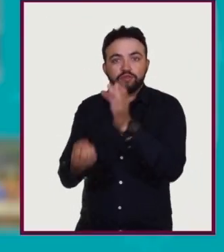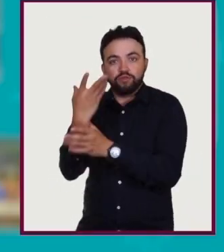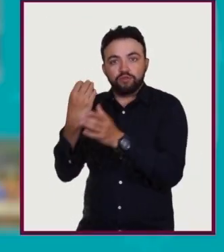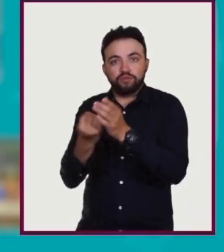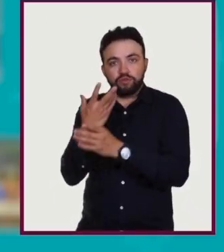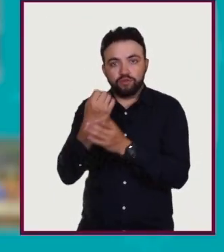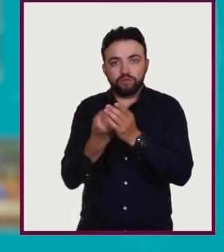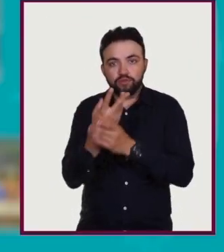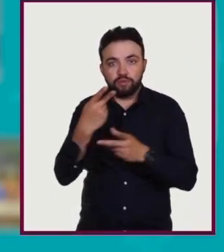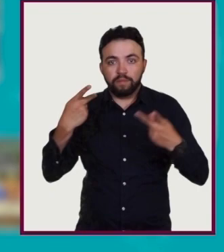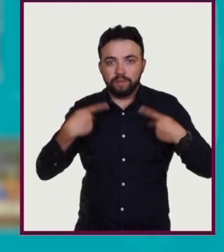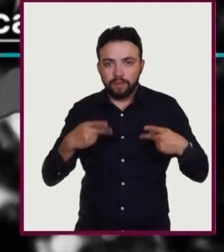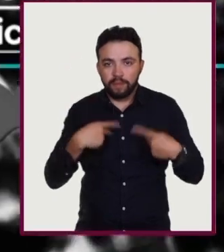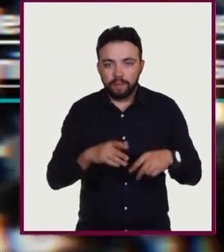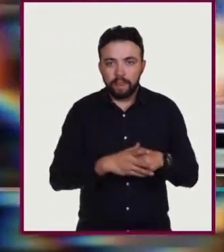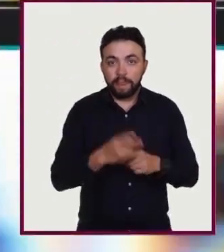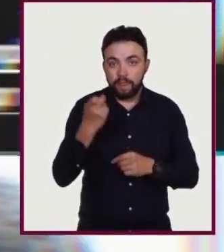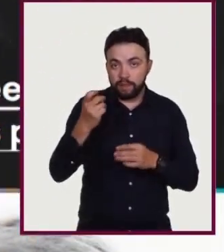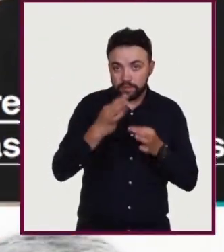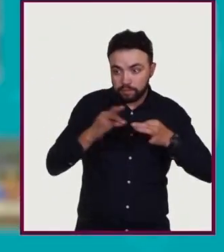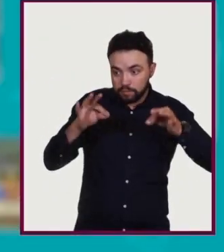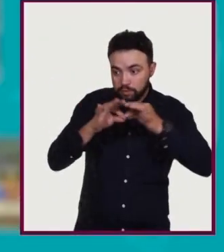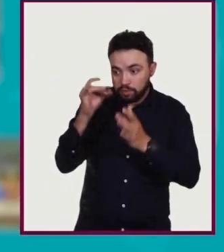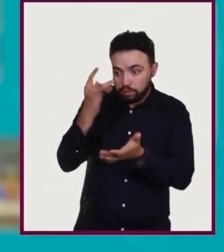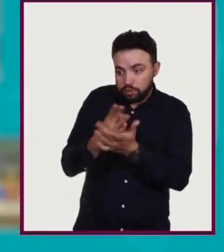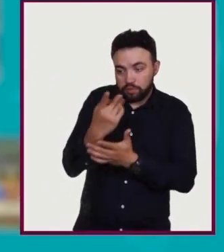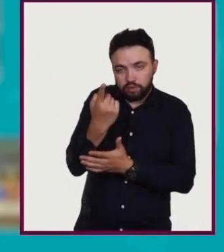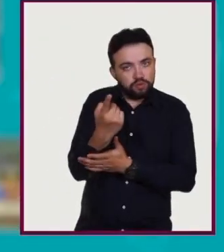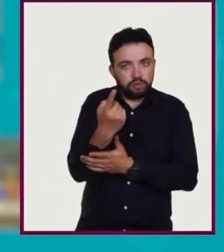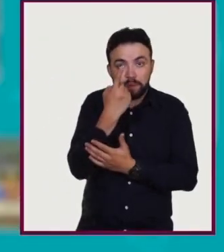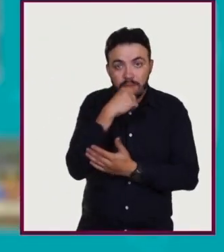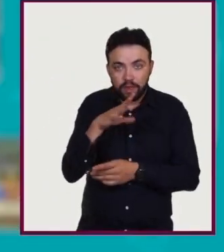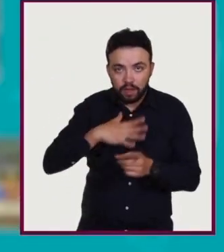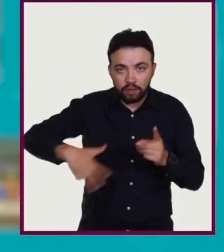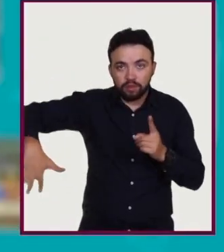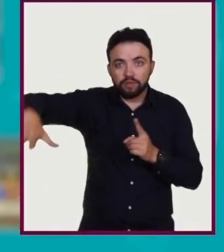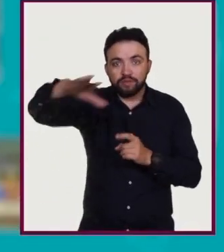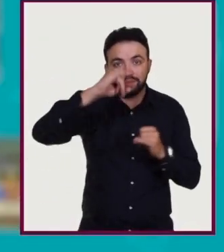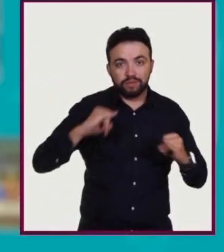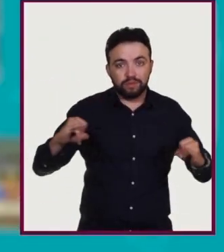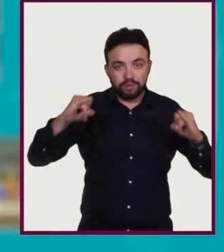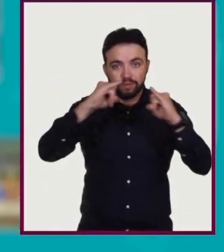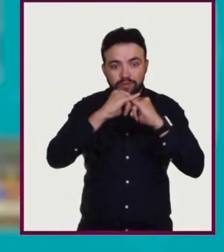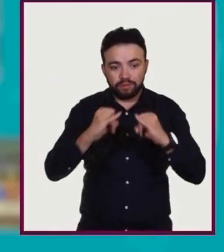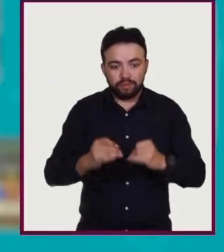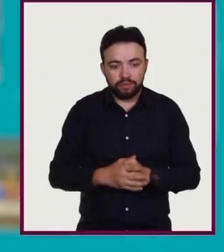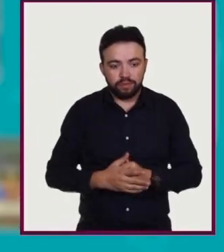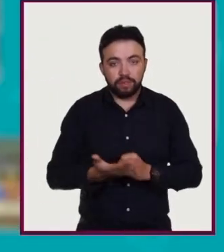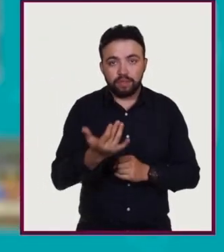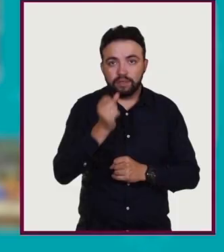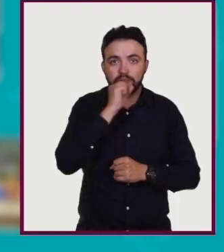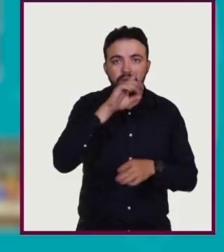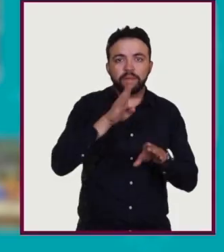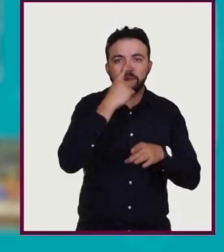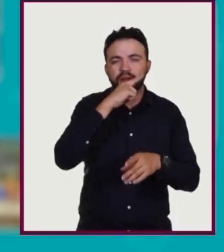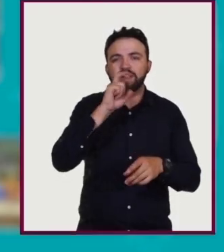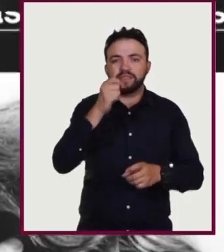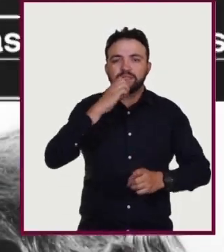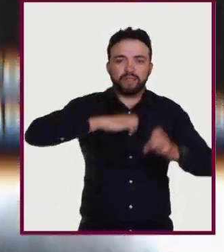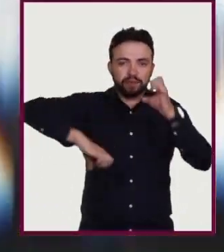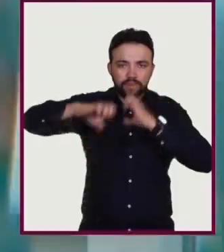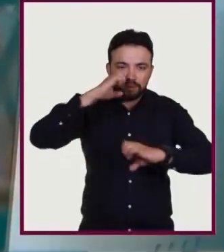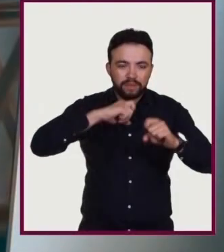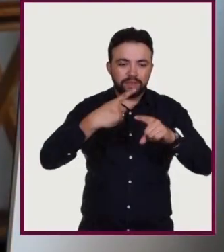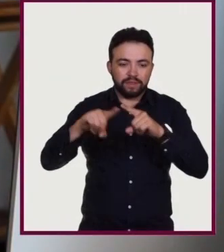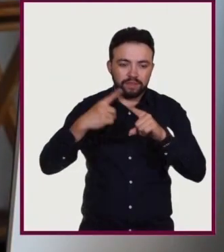no solamente es importante para un museo, sino en general para las instituciones estatales y para las empresas, las corporaciones